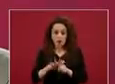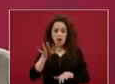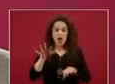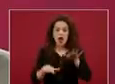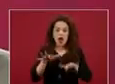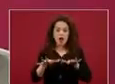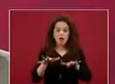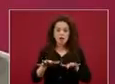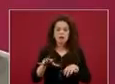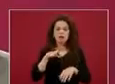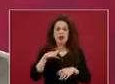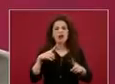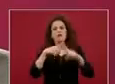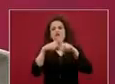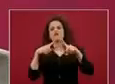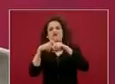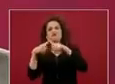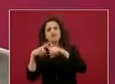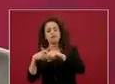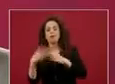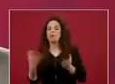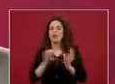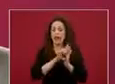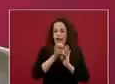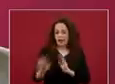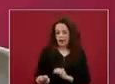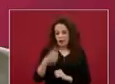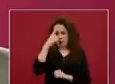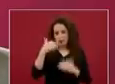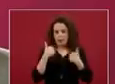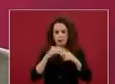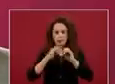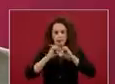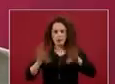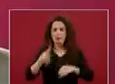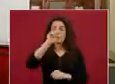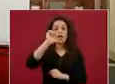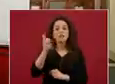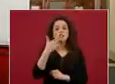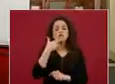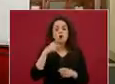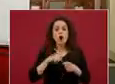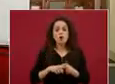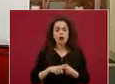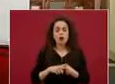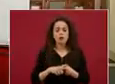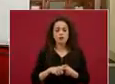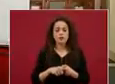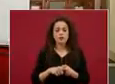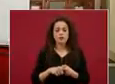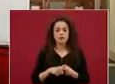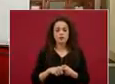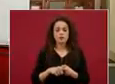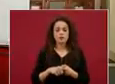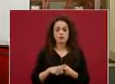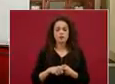patrones discrepantes entre los indicadores. Pongo un ejemplo, Chihuahua ha mantenido una